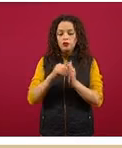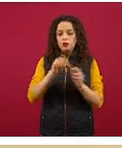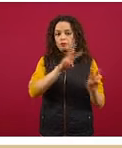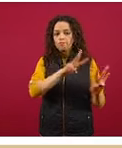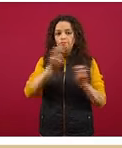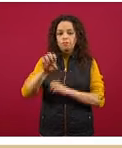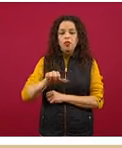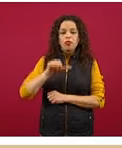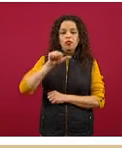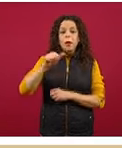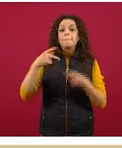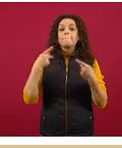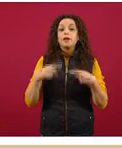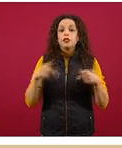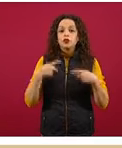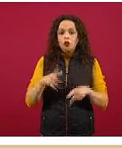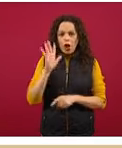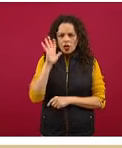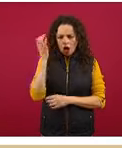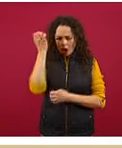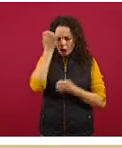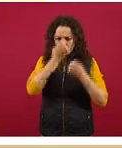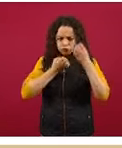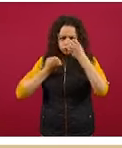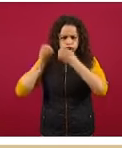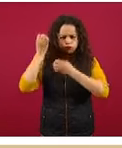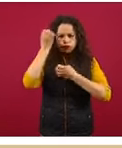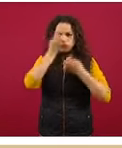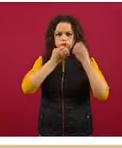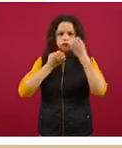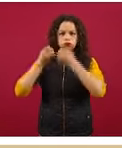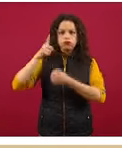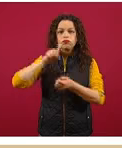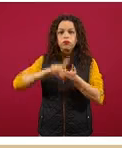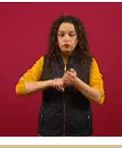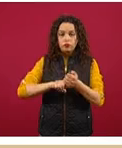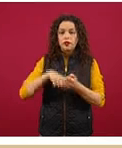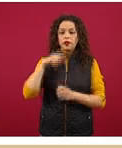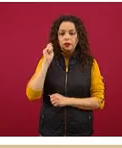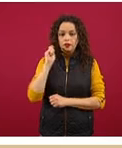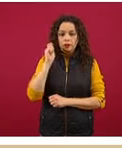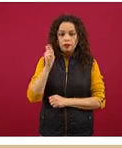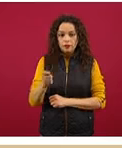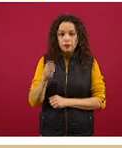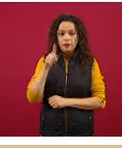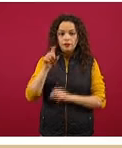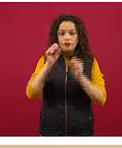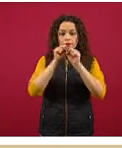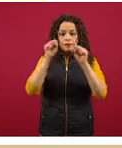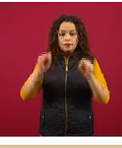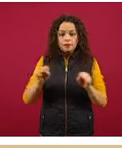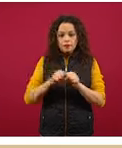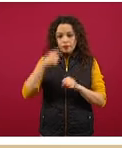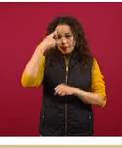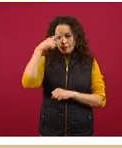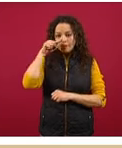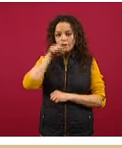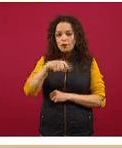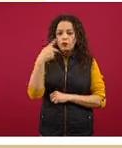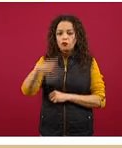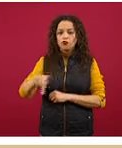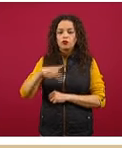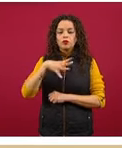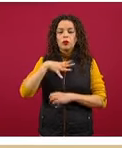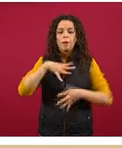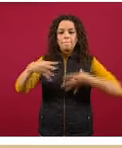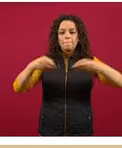3.182.316 personas que han sido estudiadas por el Sistema Nacional de Vigilancia Epidemiológica, a las cuales en su gran mayoría se les ha